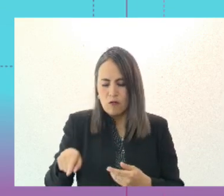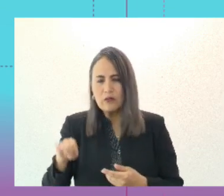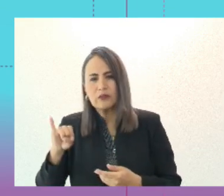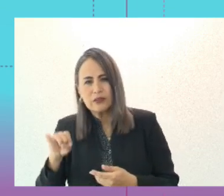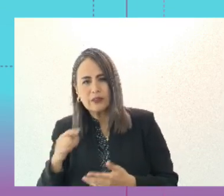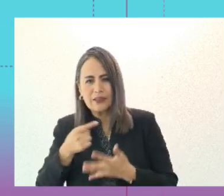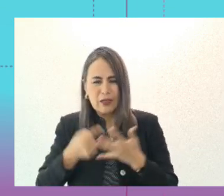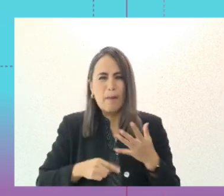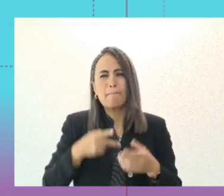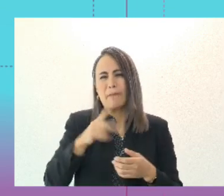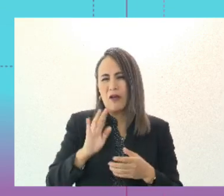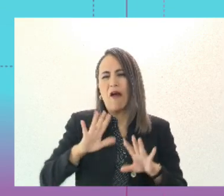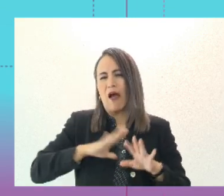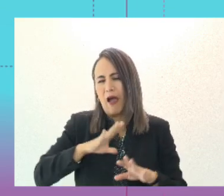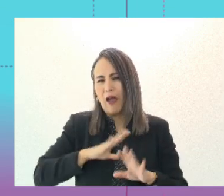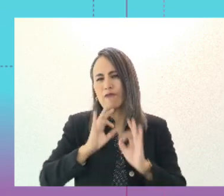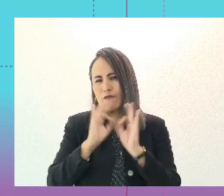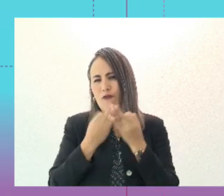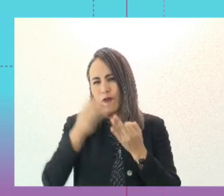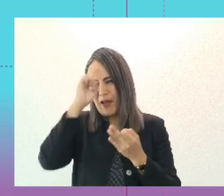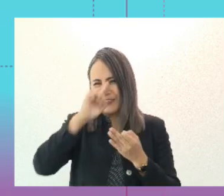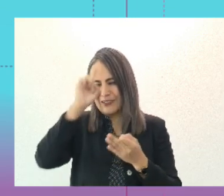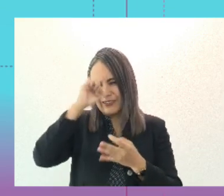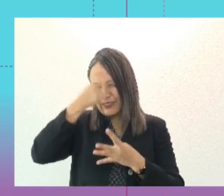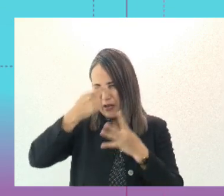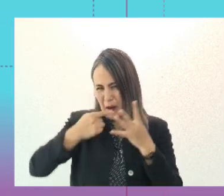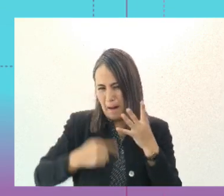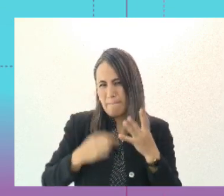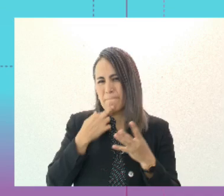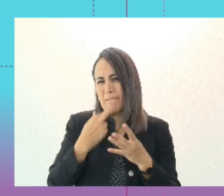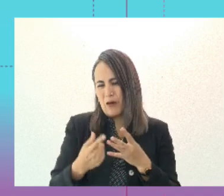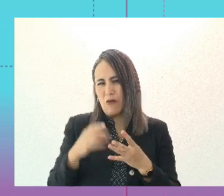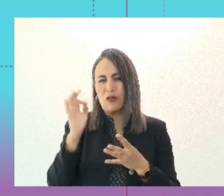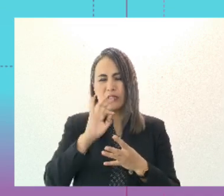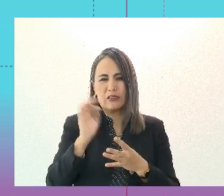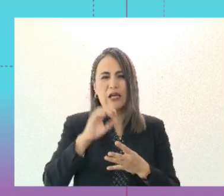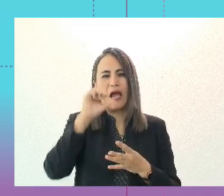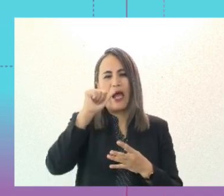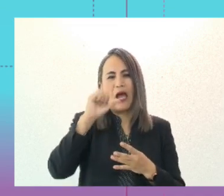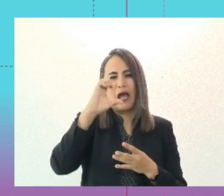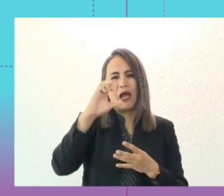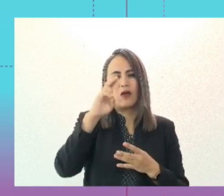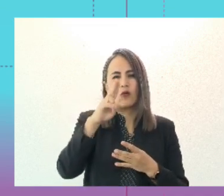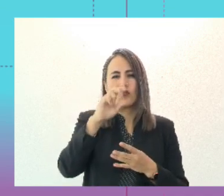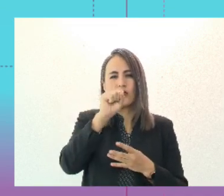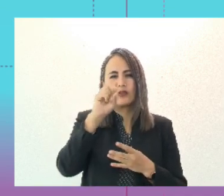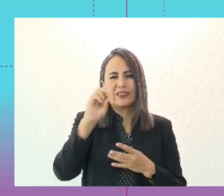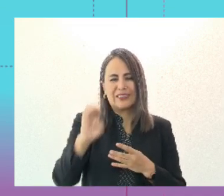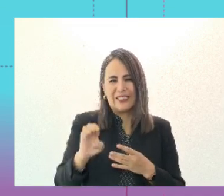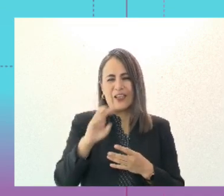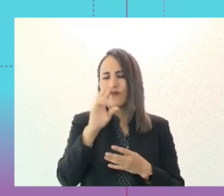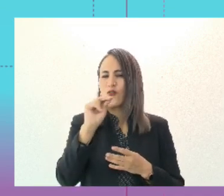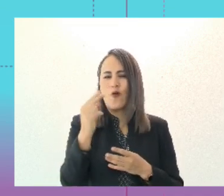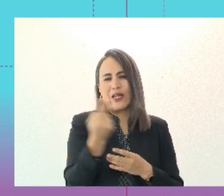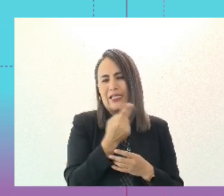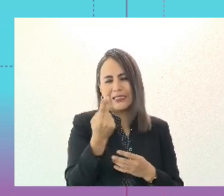de asesoría y de apoyo para poder saber que, pues, a lo mejor un acuse no es tan necesario, ¿no? Y que esto se trata de información de